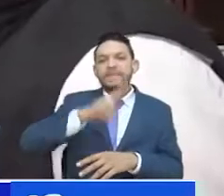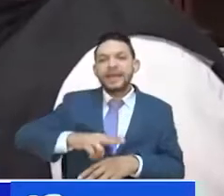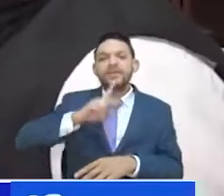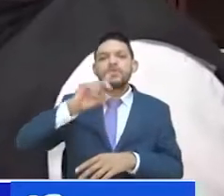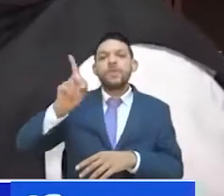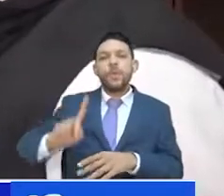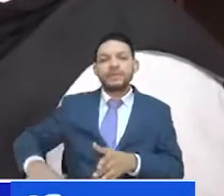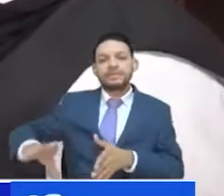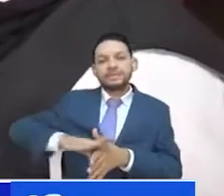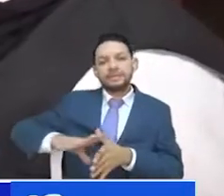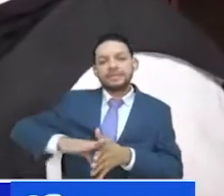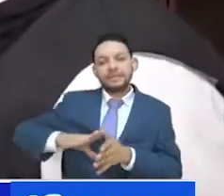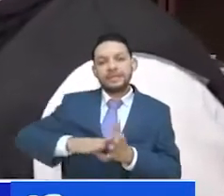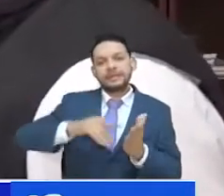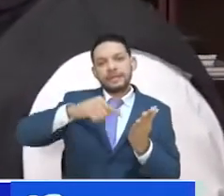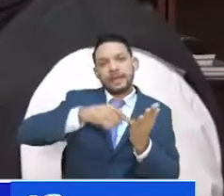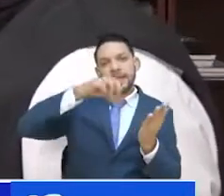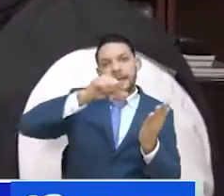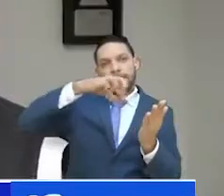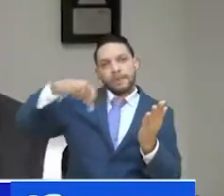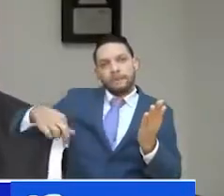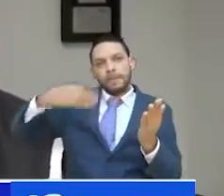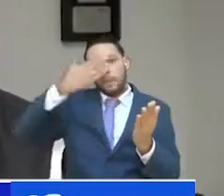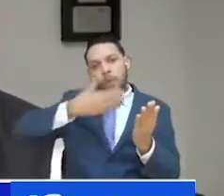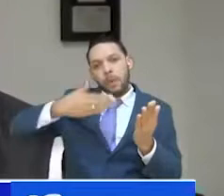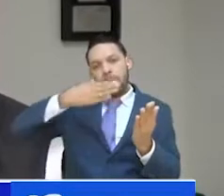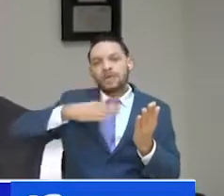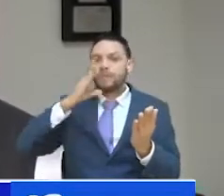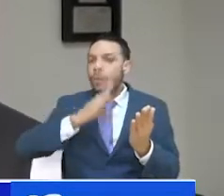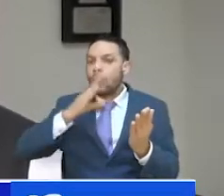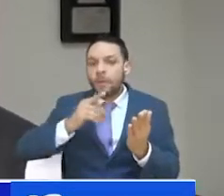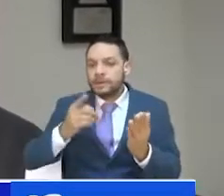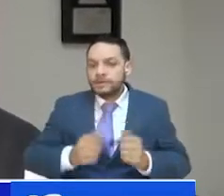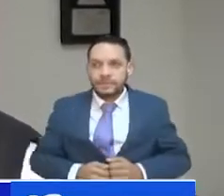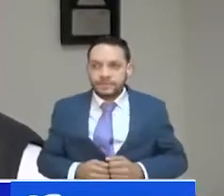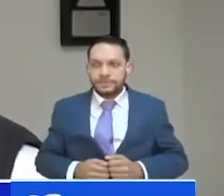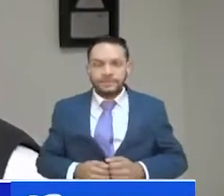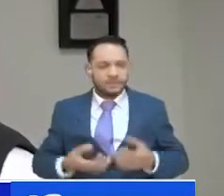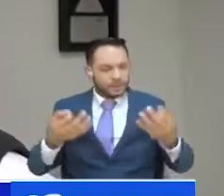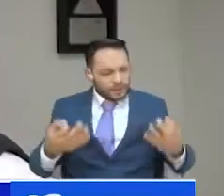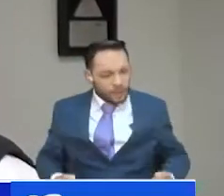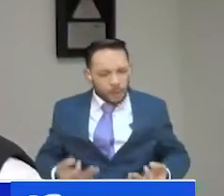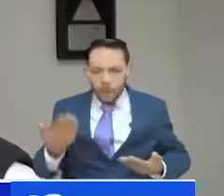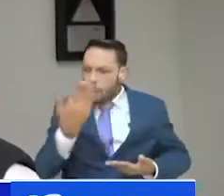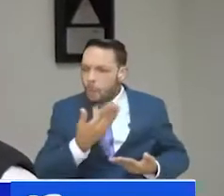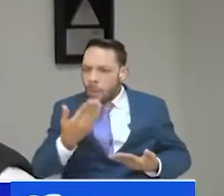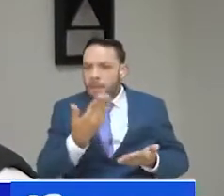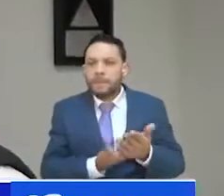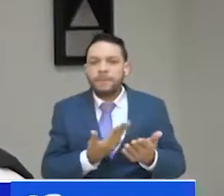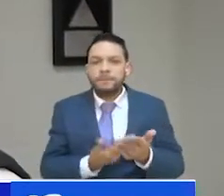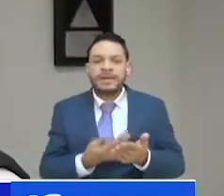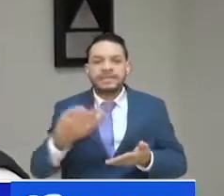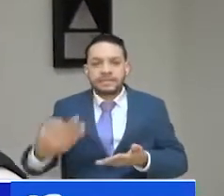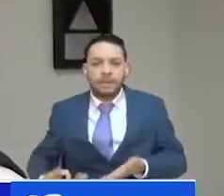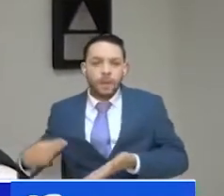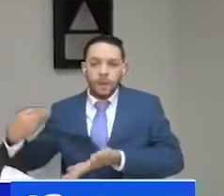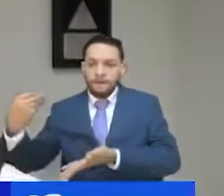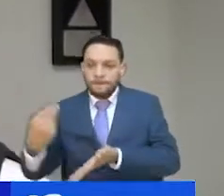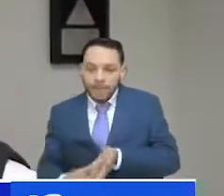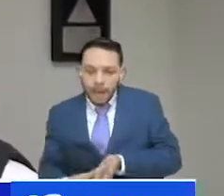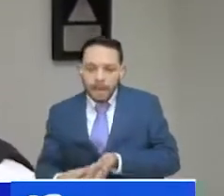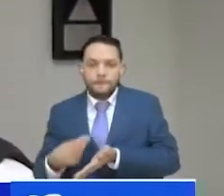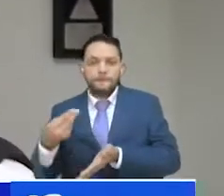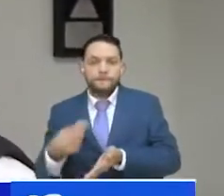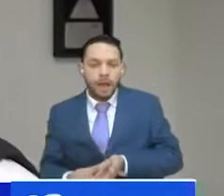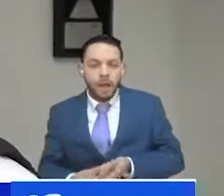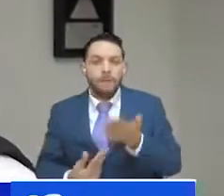pero esto no se pudo establecer por las autoridades. La informalidad se logra demostrar es con el pago, cuando hay un pago y se tienen